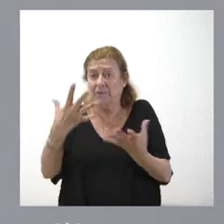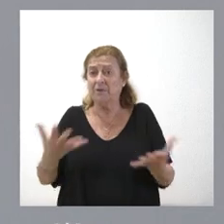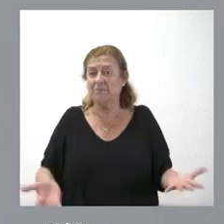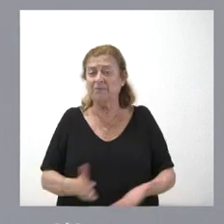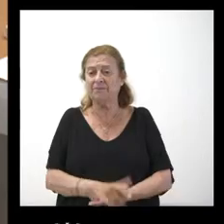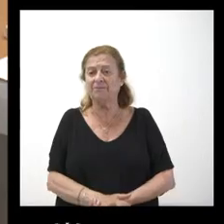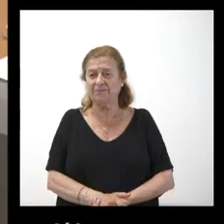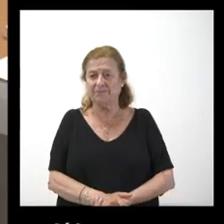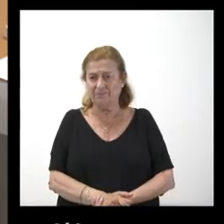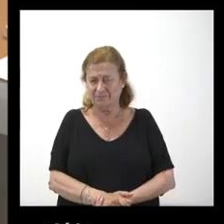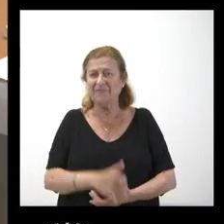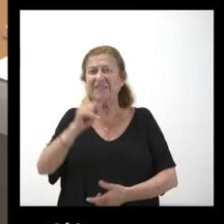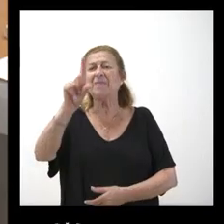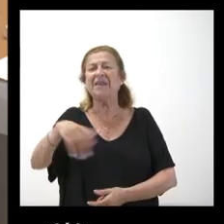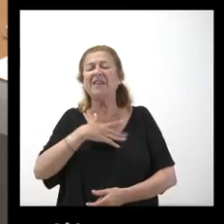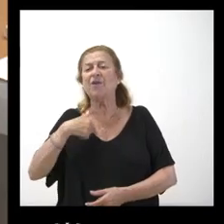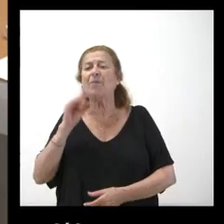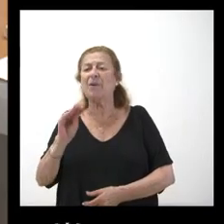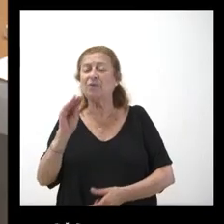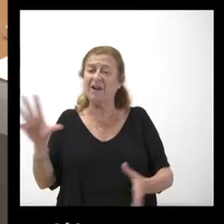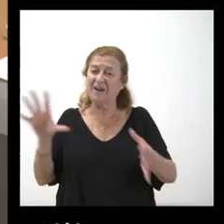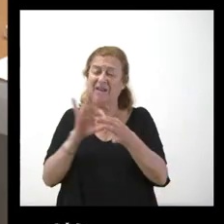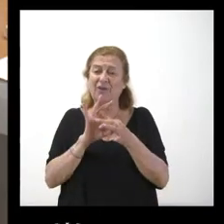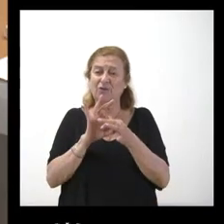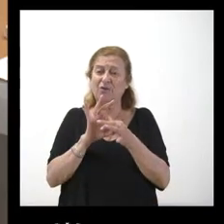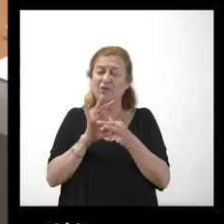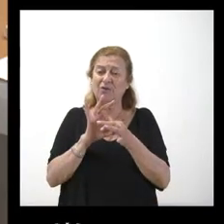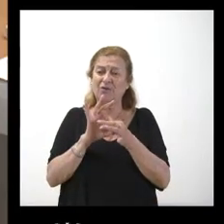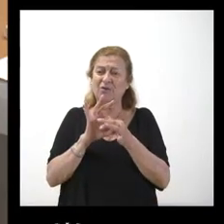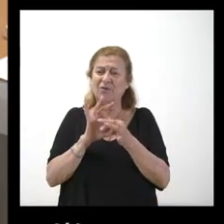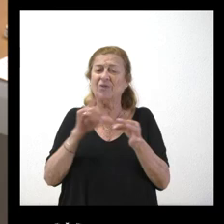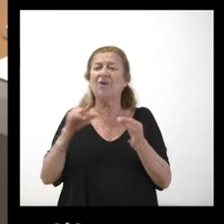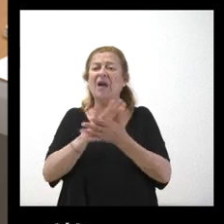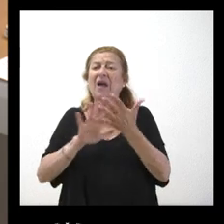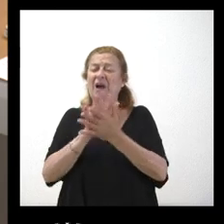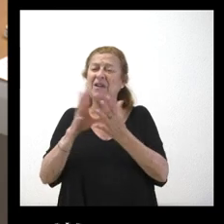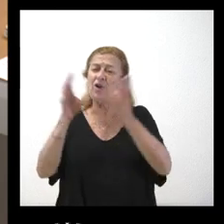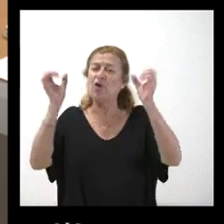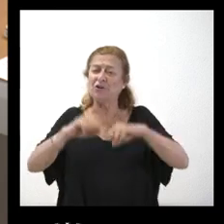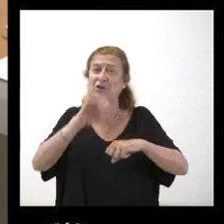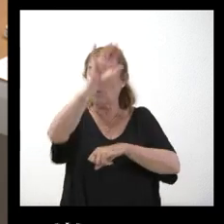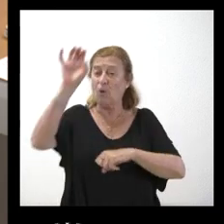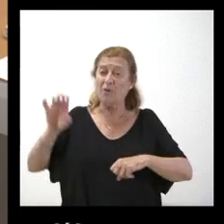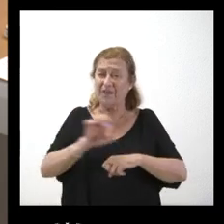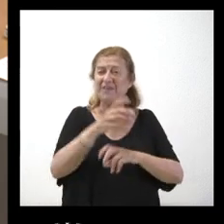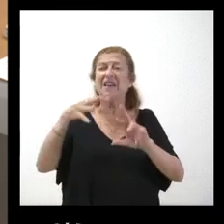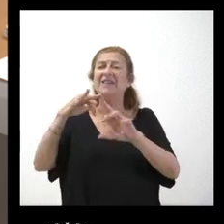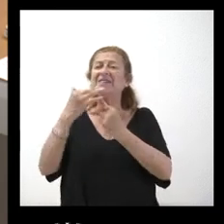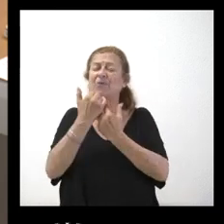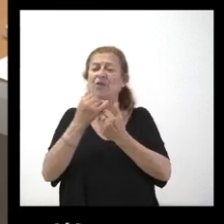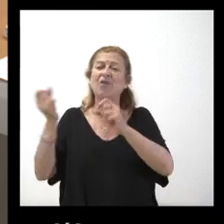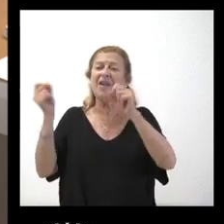razonable y también quería preguntarle en relación a la a la usted ha hablado del consenso de las comunidades autónomas a la situación de los inmigrantes que van